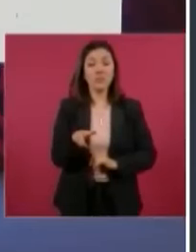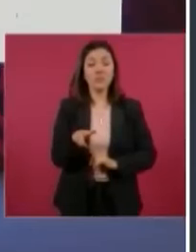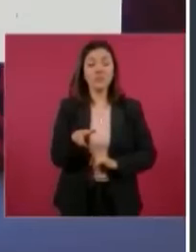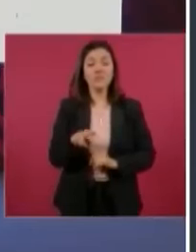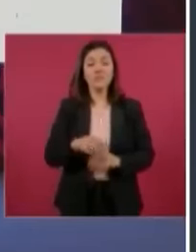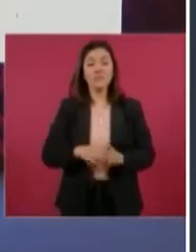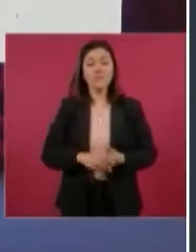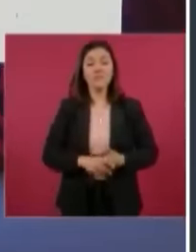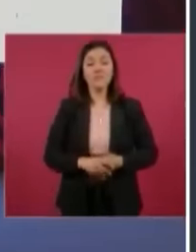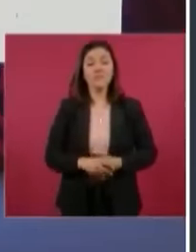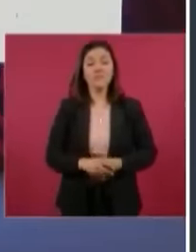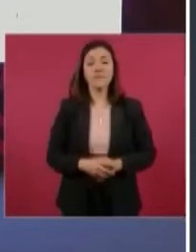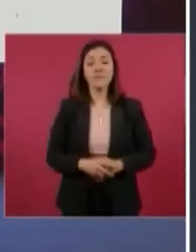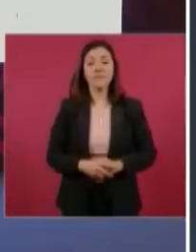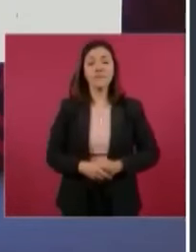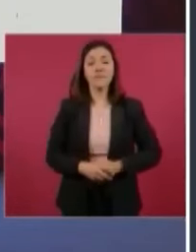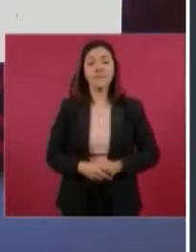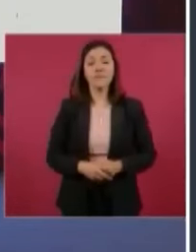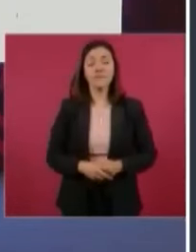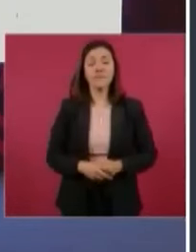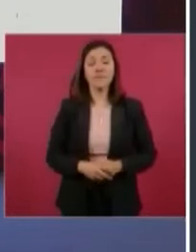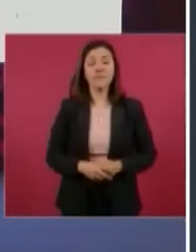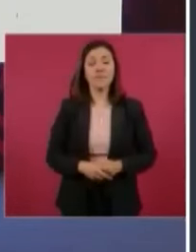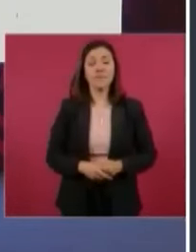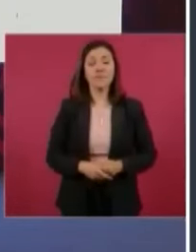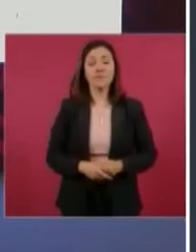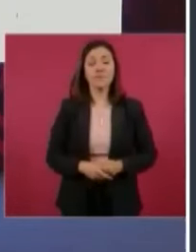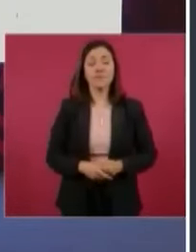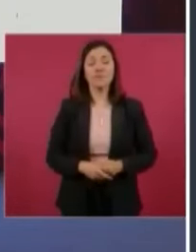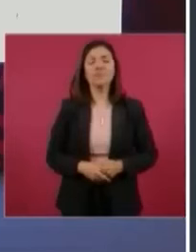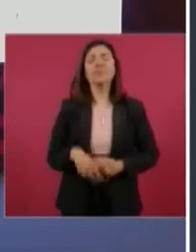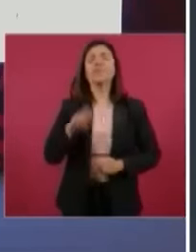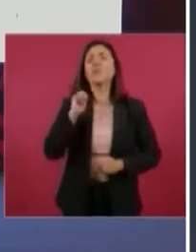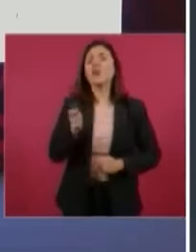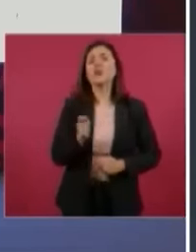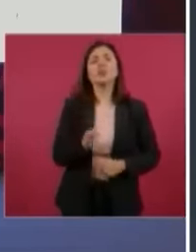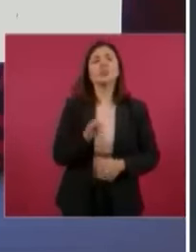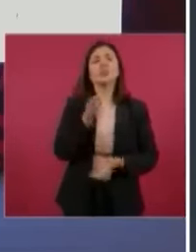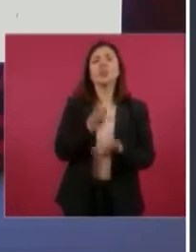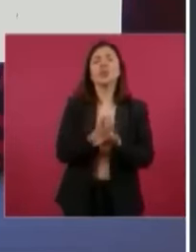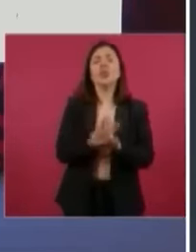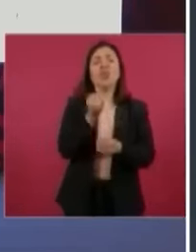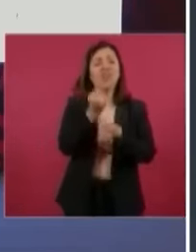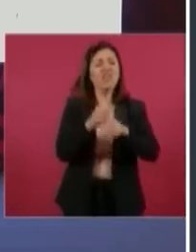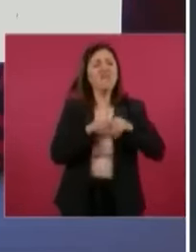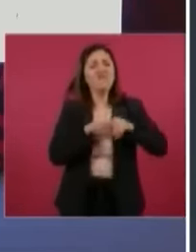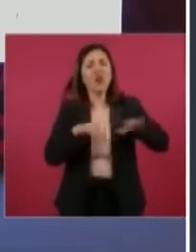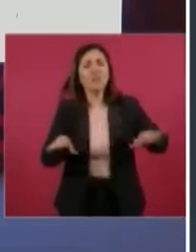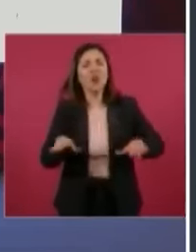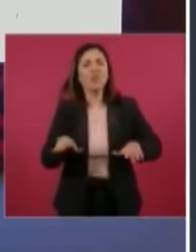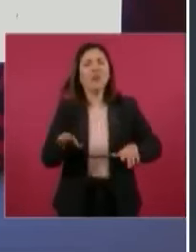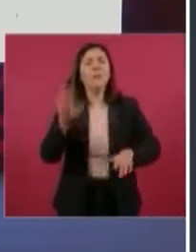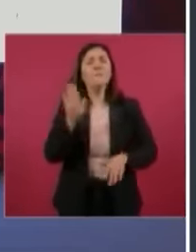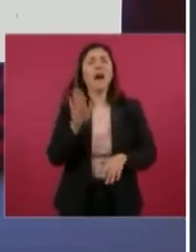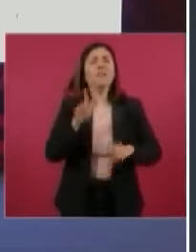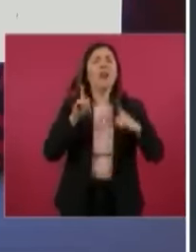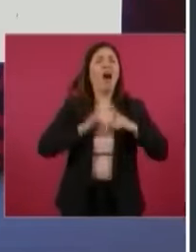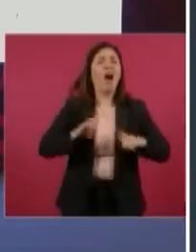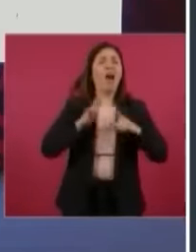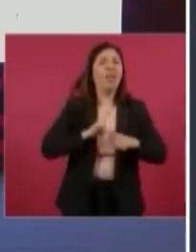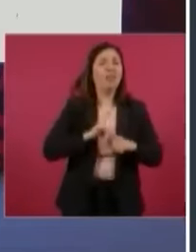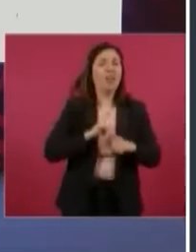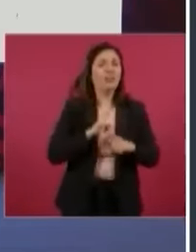México señor presidente las fuentes no las divulgamos los periodistas los que están en la mañanera Tal vez sí